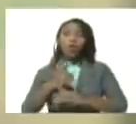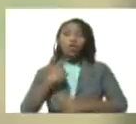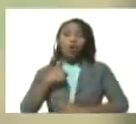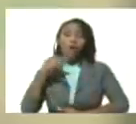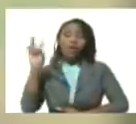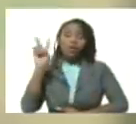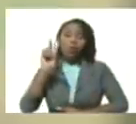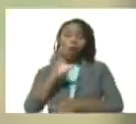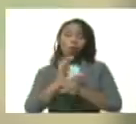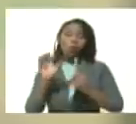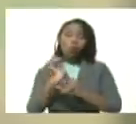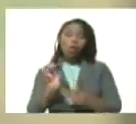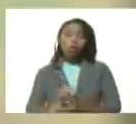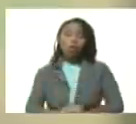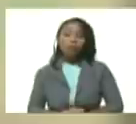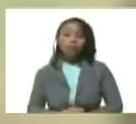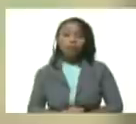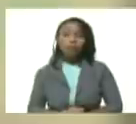venezolano.